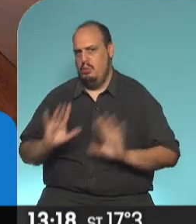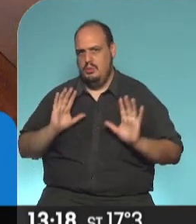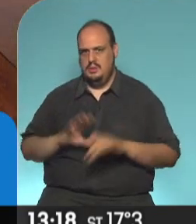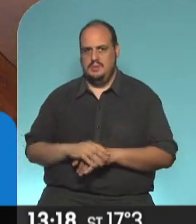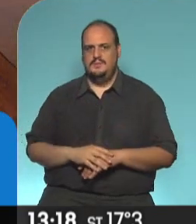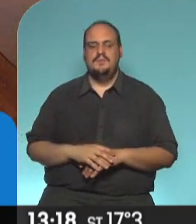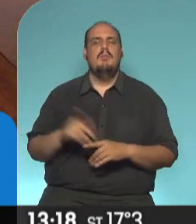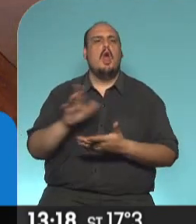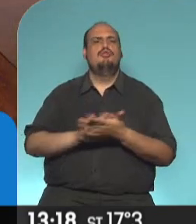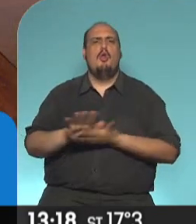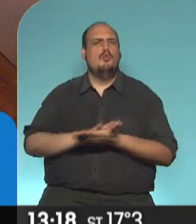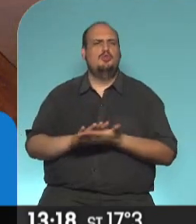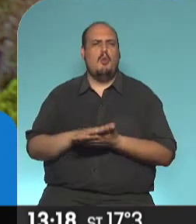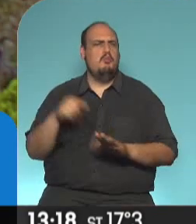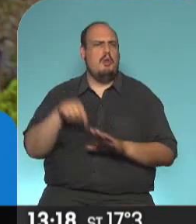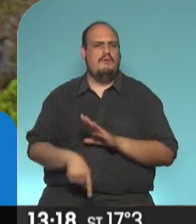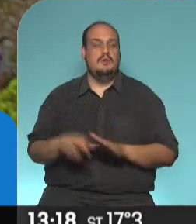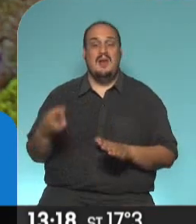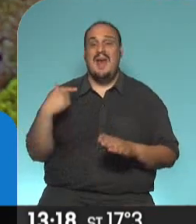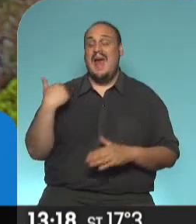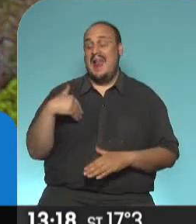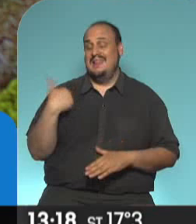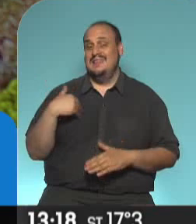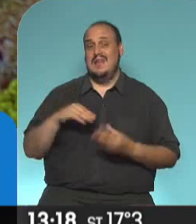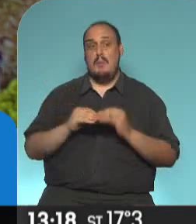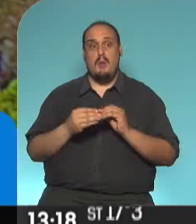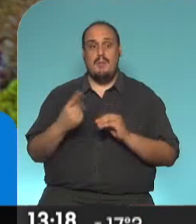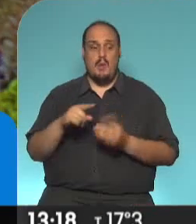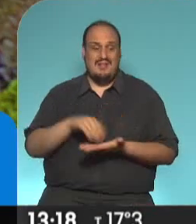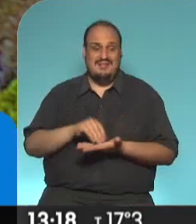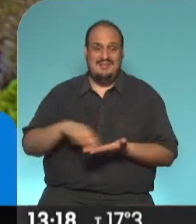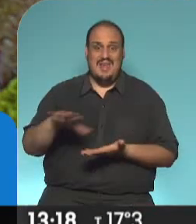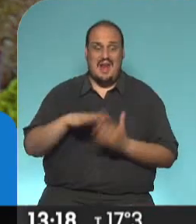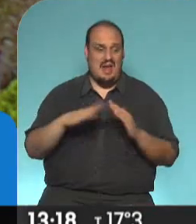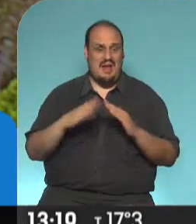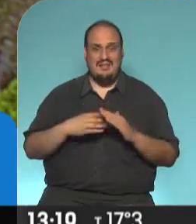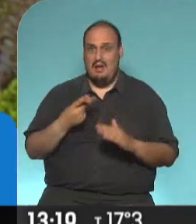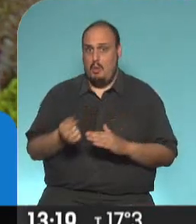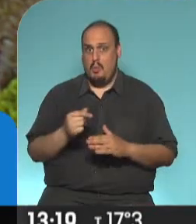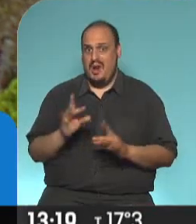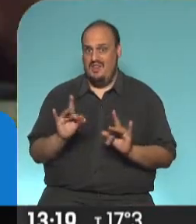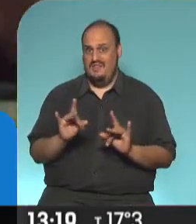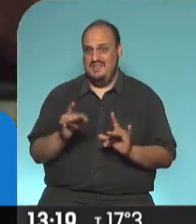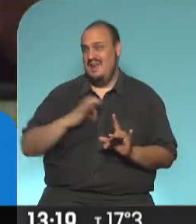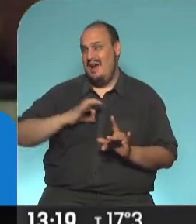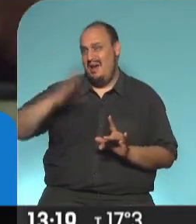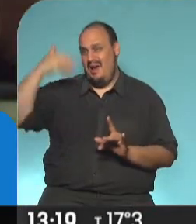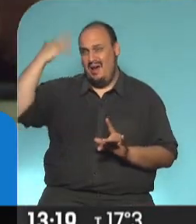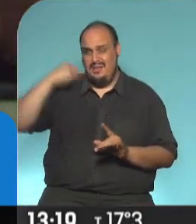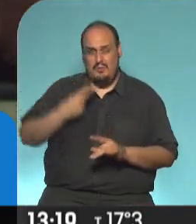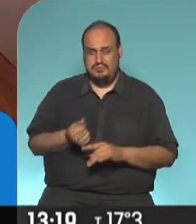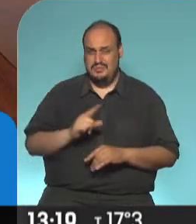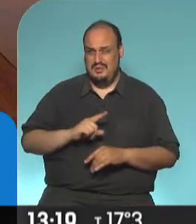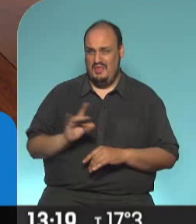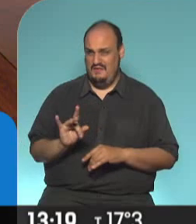porque el problema habitacional de la república argentina la falta de lugar de tierra de un y capacidad de acceso a la misma existe de hace décadas en lo país